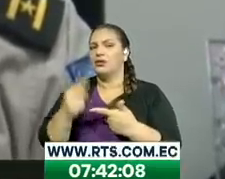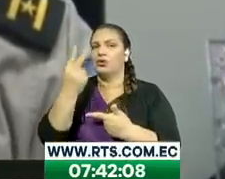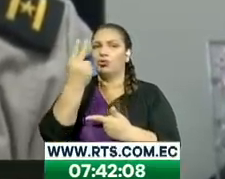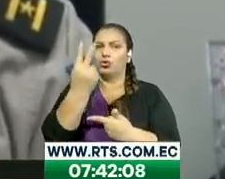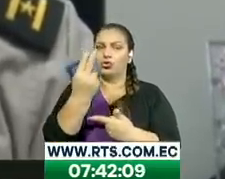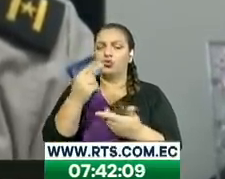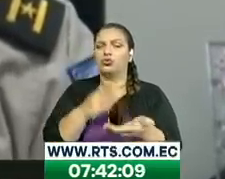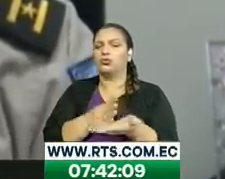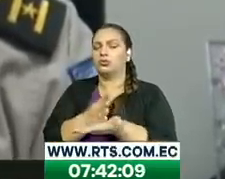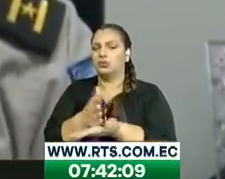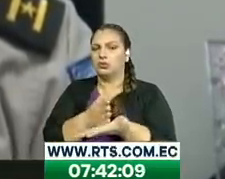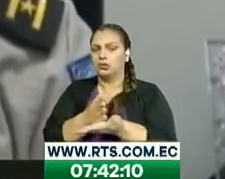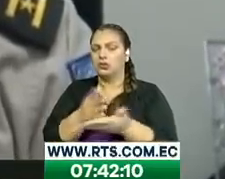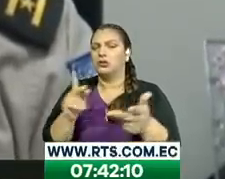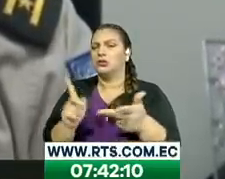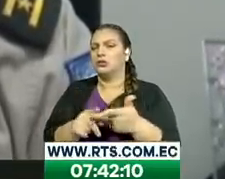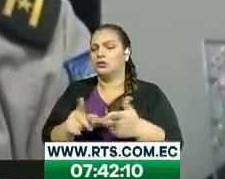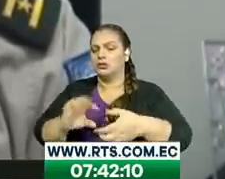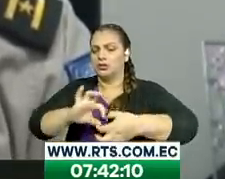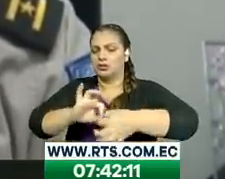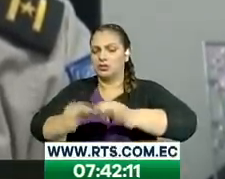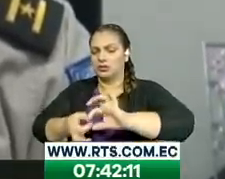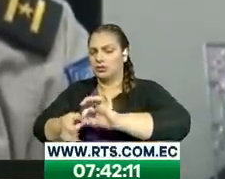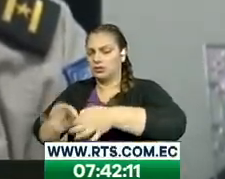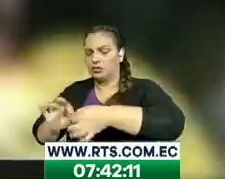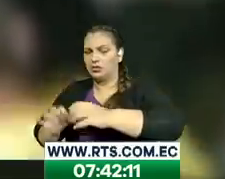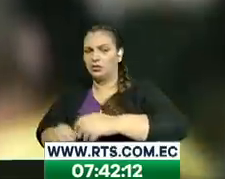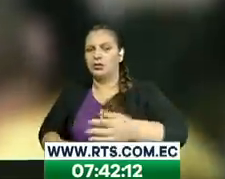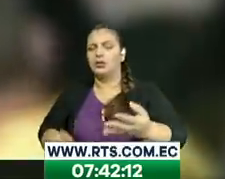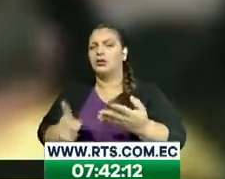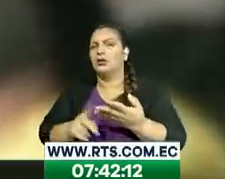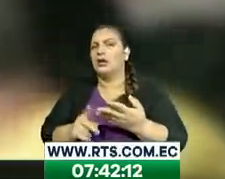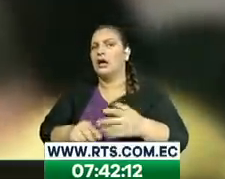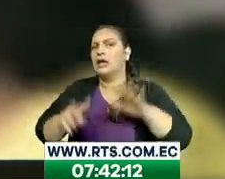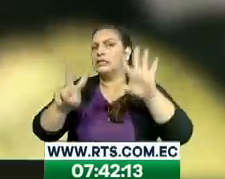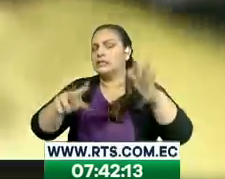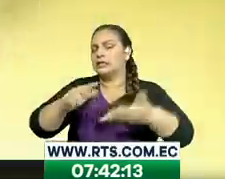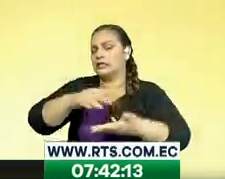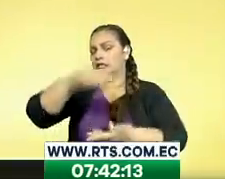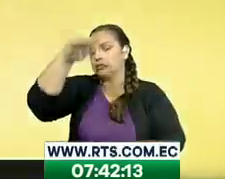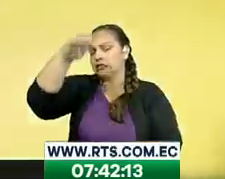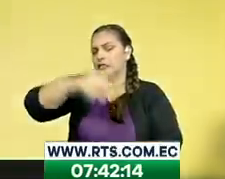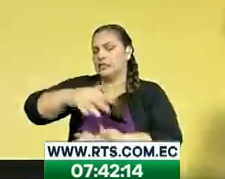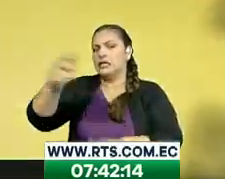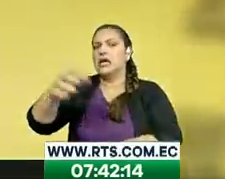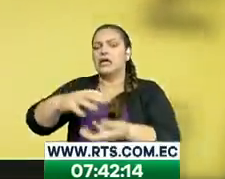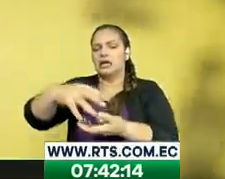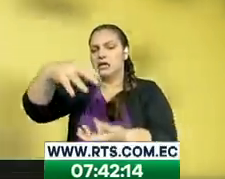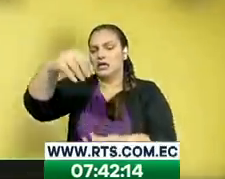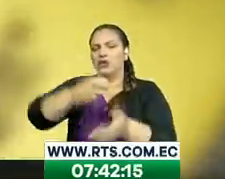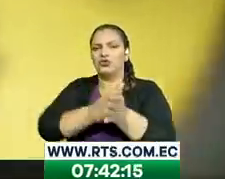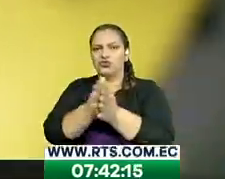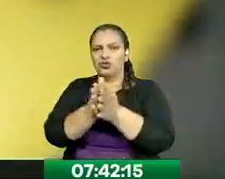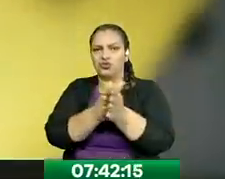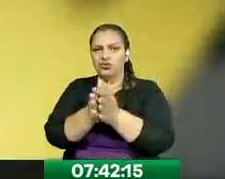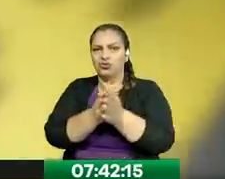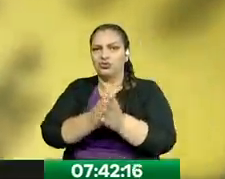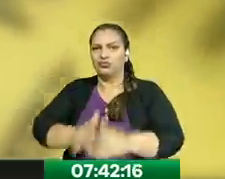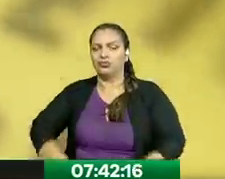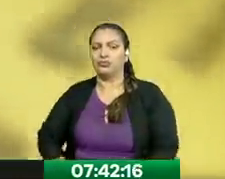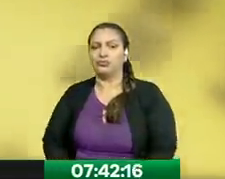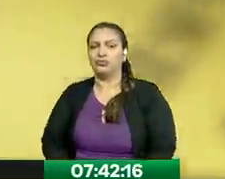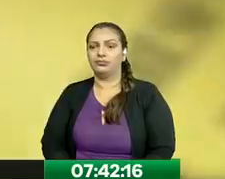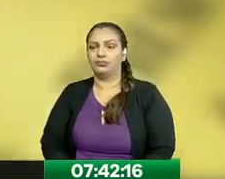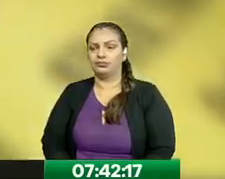cadenas metálicas 7 sacos de cacao pero faltan otros integrantes de la organización por localizar según